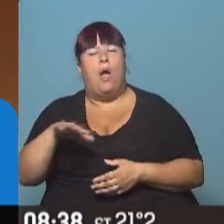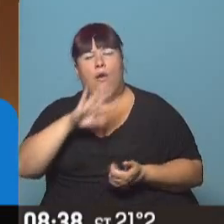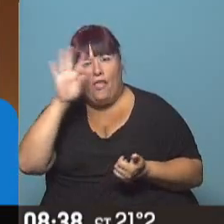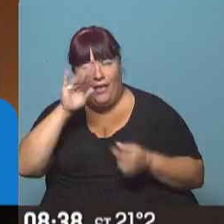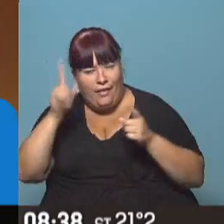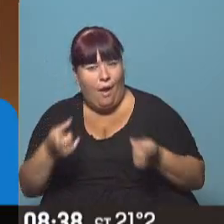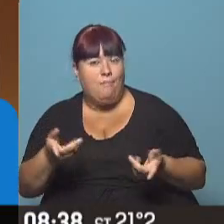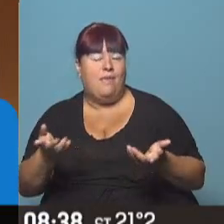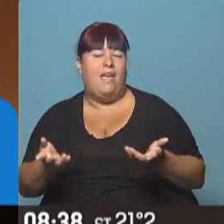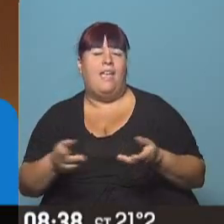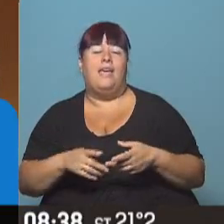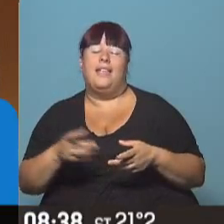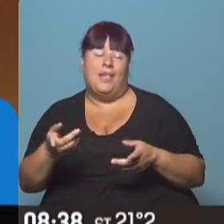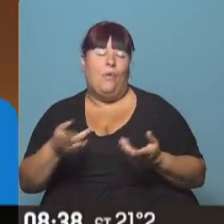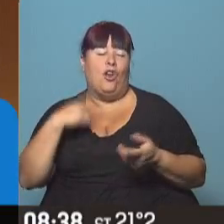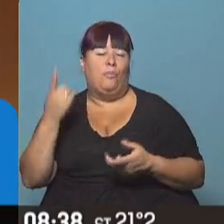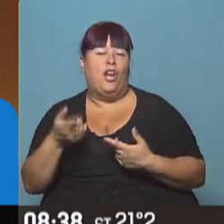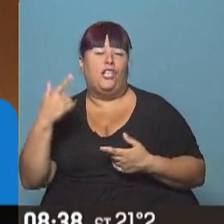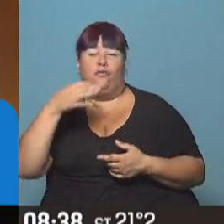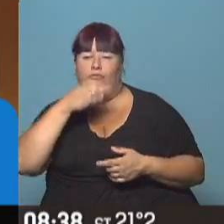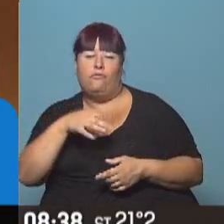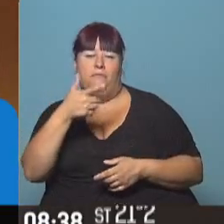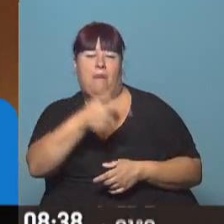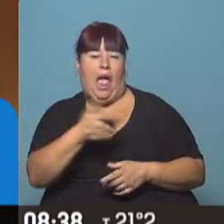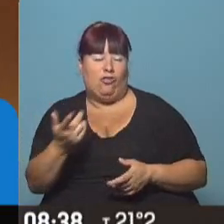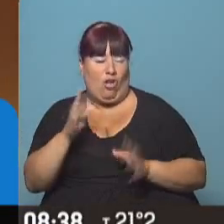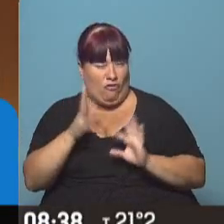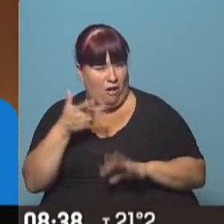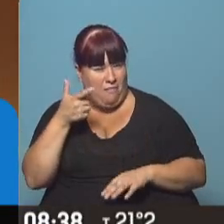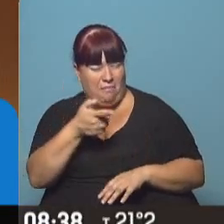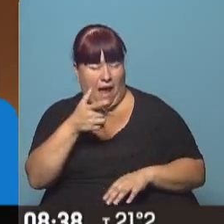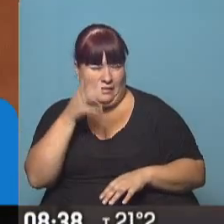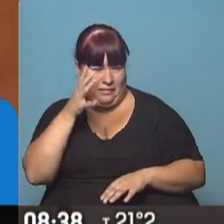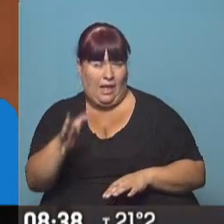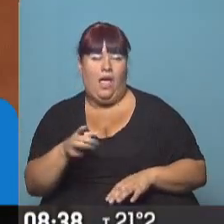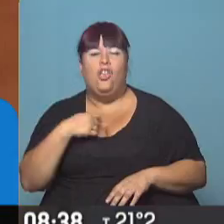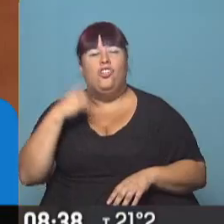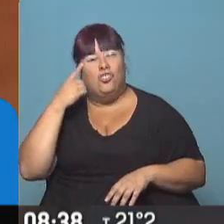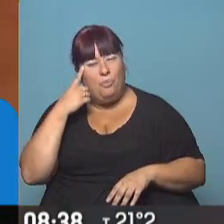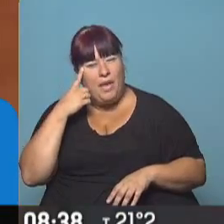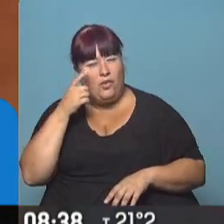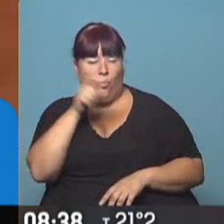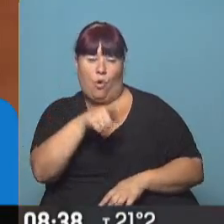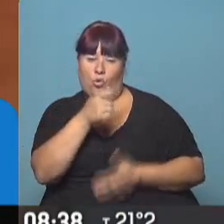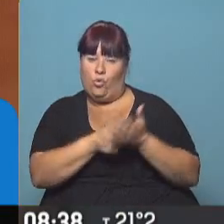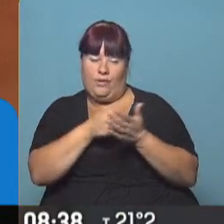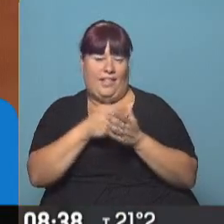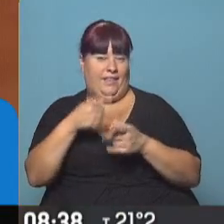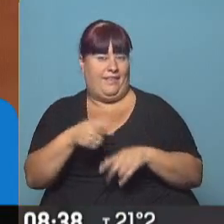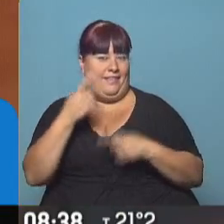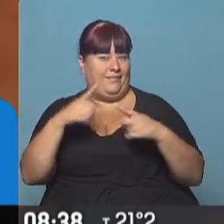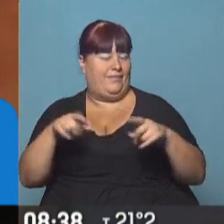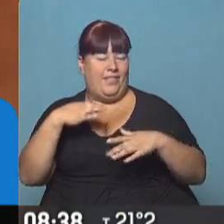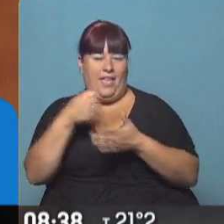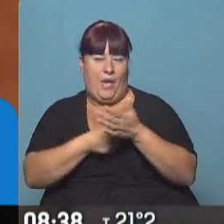originarios también, y por eso fue asesinada de la manera en que fue asesinada. Supongo que será el desafío tuyo en el juicio y será el